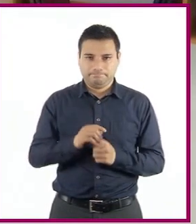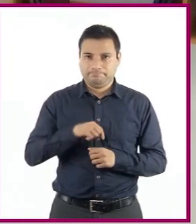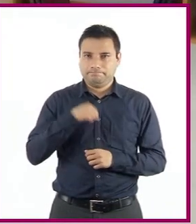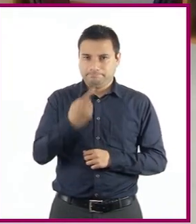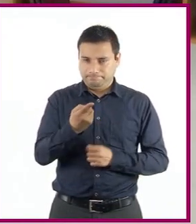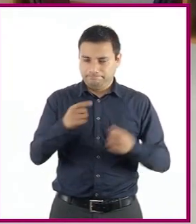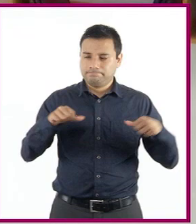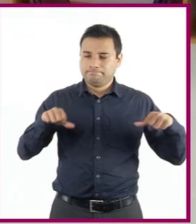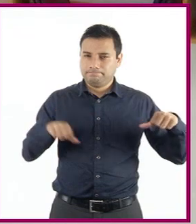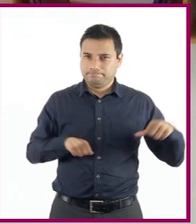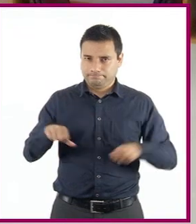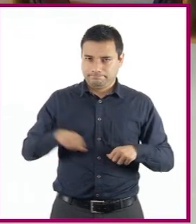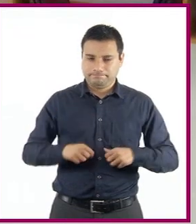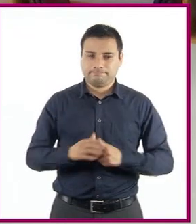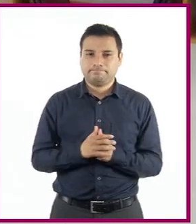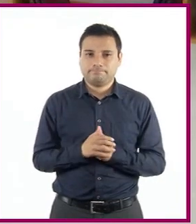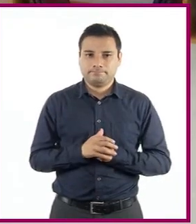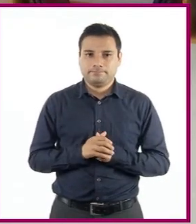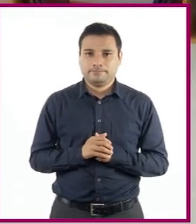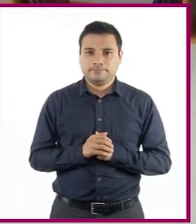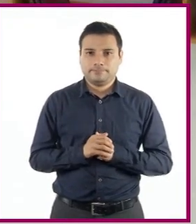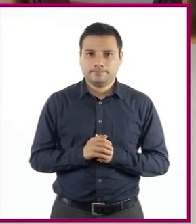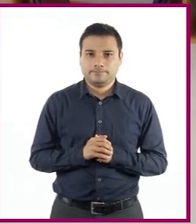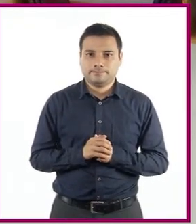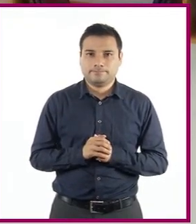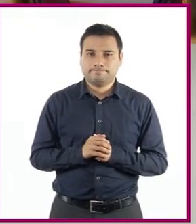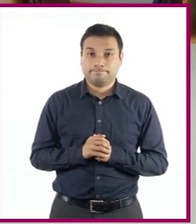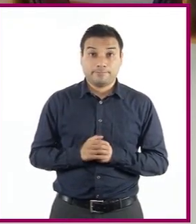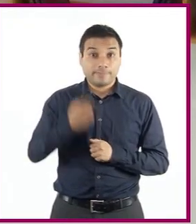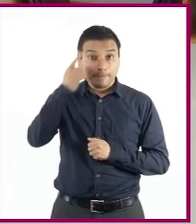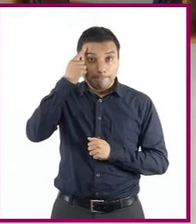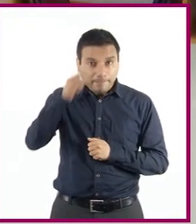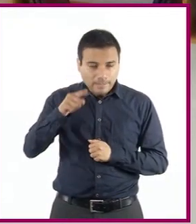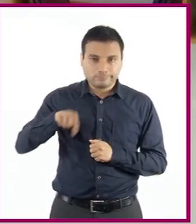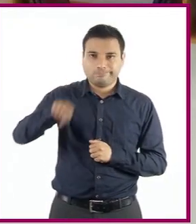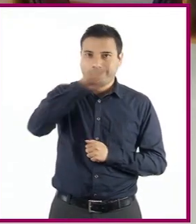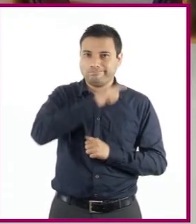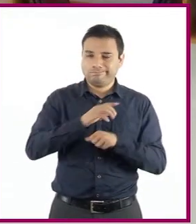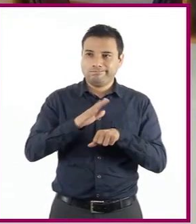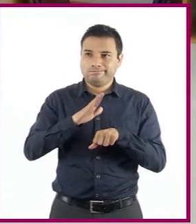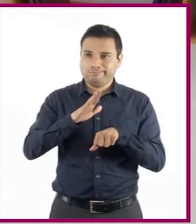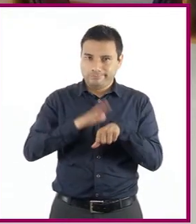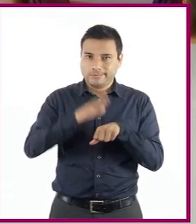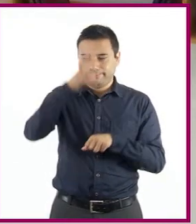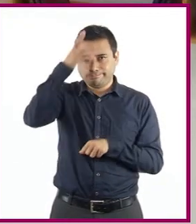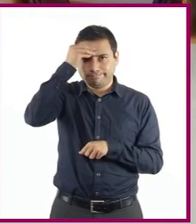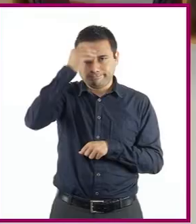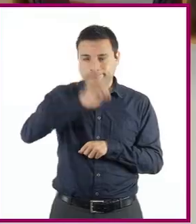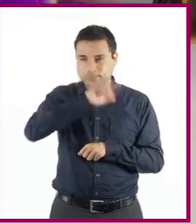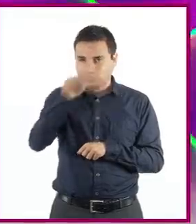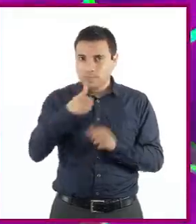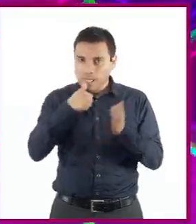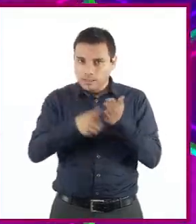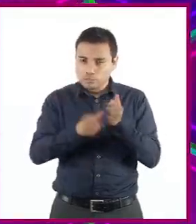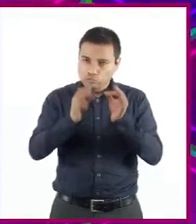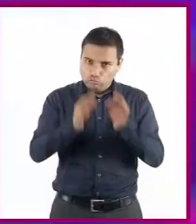a las alumnas y a los alumnos para que favorezcan su trabajo al momento de escribir una carta